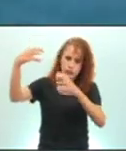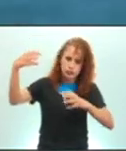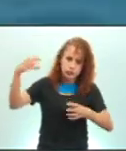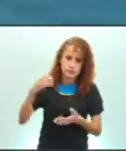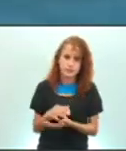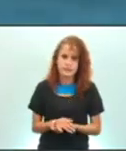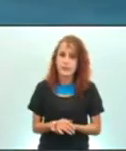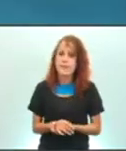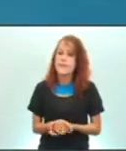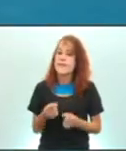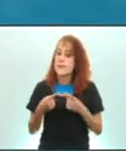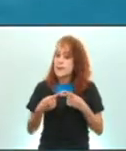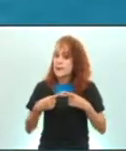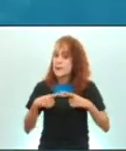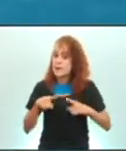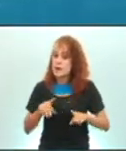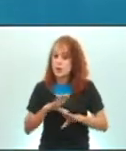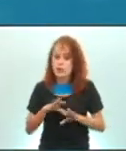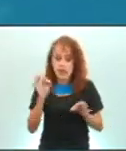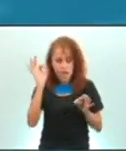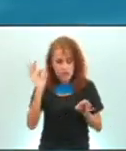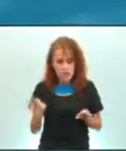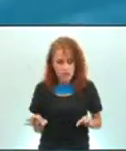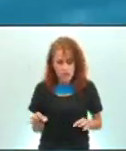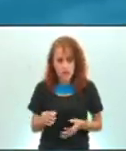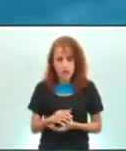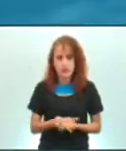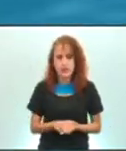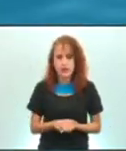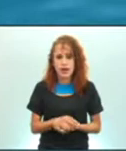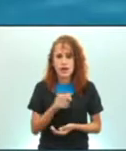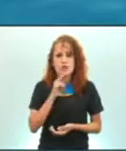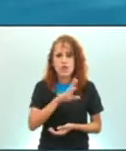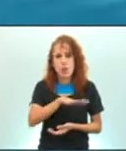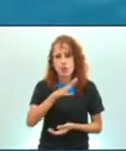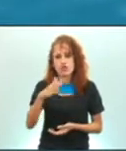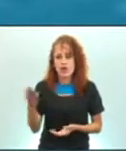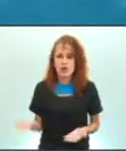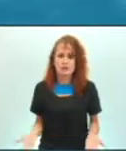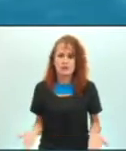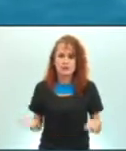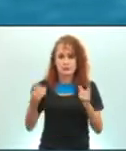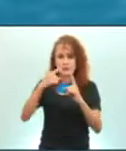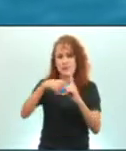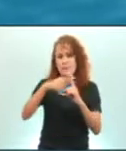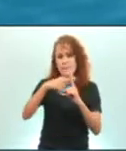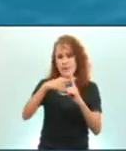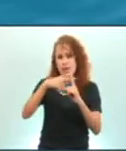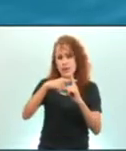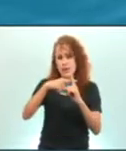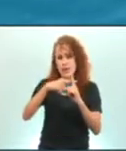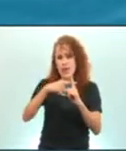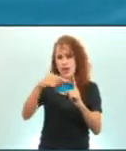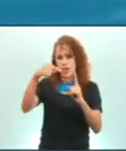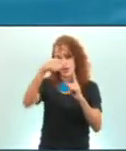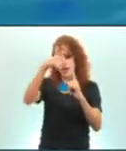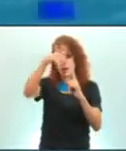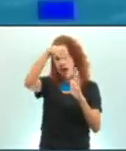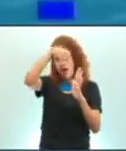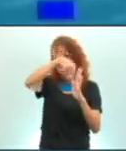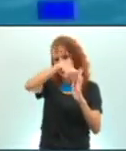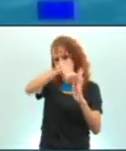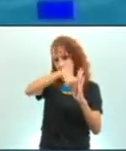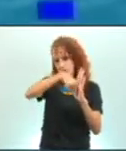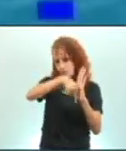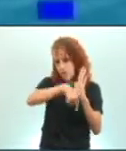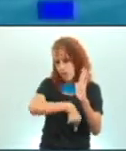atmósfera. Sin embargo, es ya una certeza que los océanos han incrementado la temperatura desde la superficie